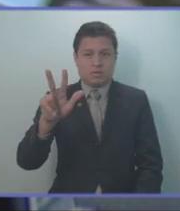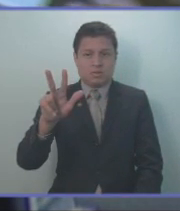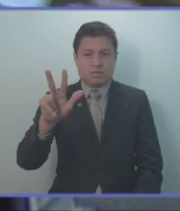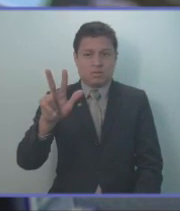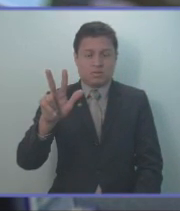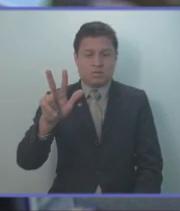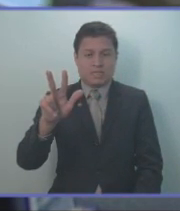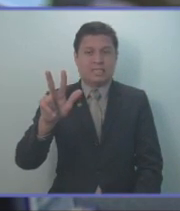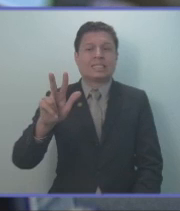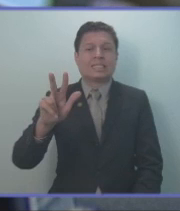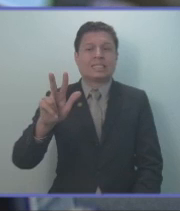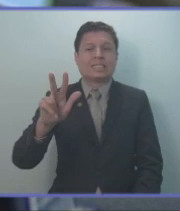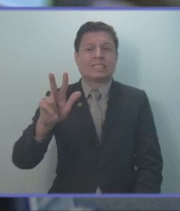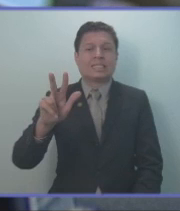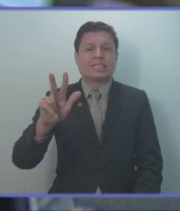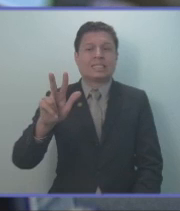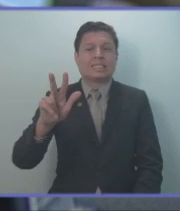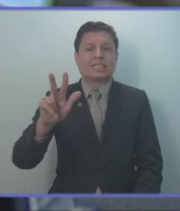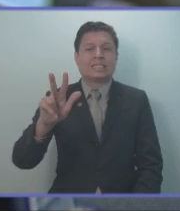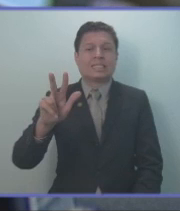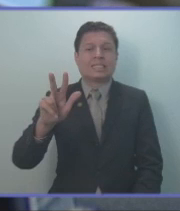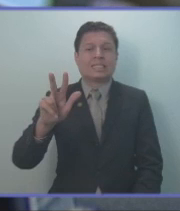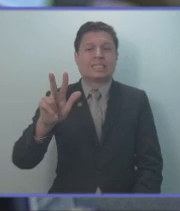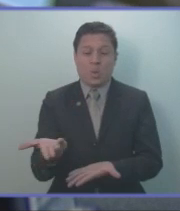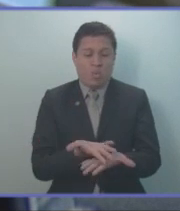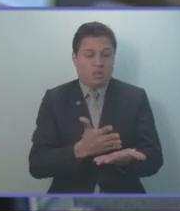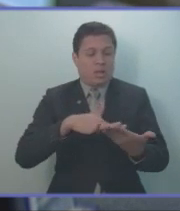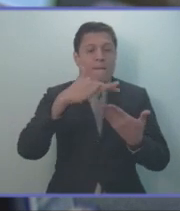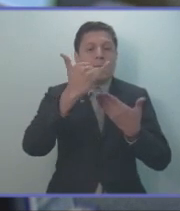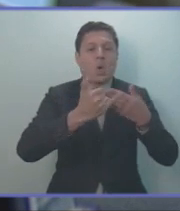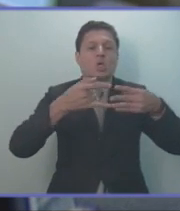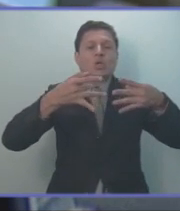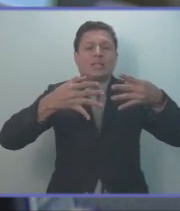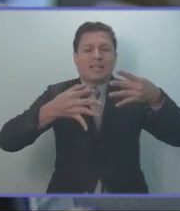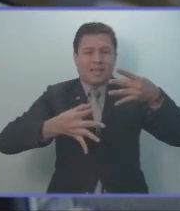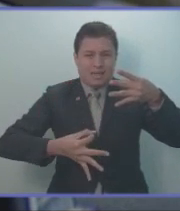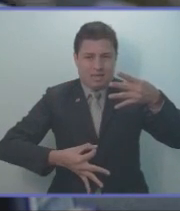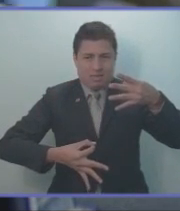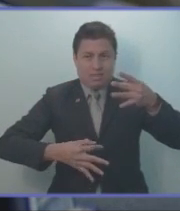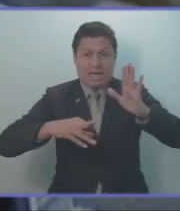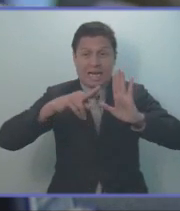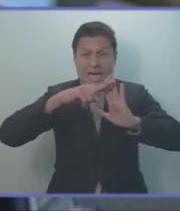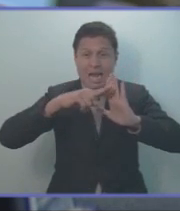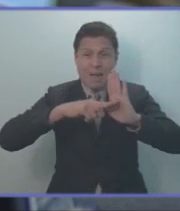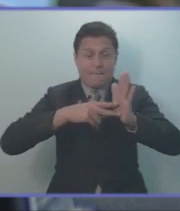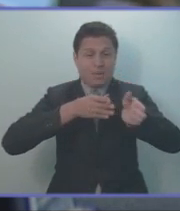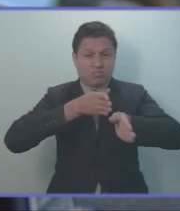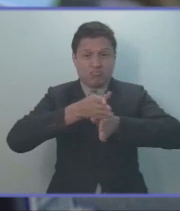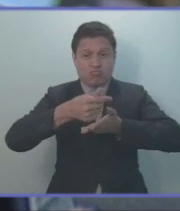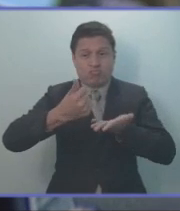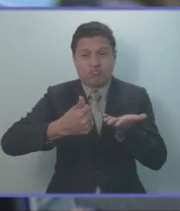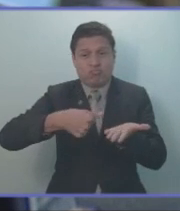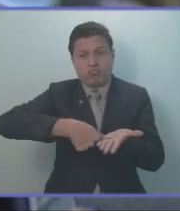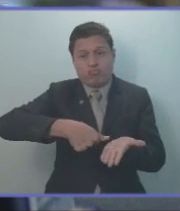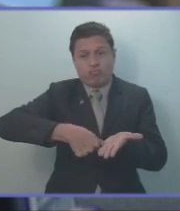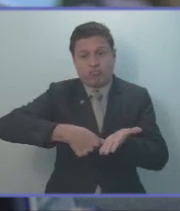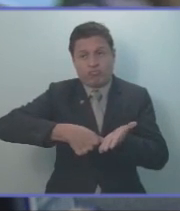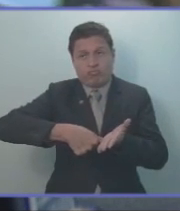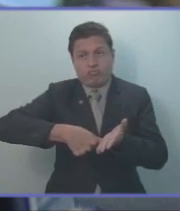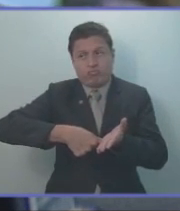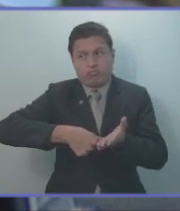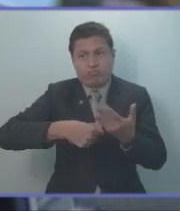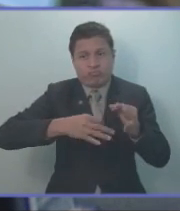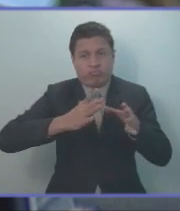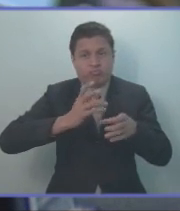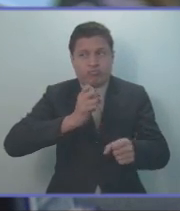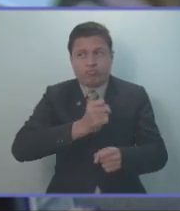indubitablemente se está refiriendo a proyectos de ley, es decir, a normas jurídicas generales,